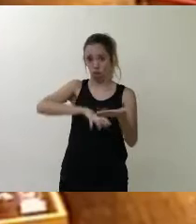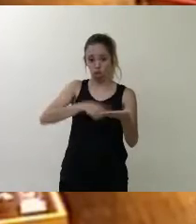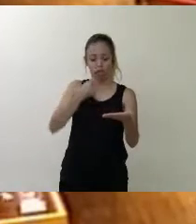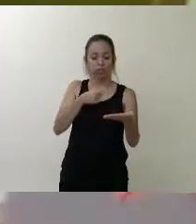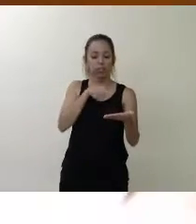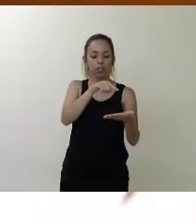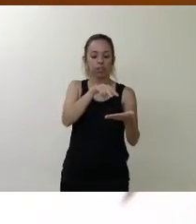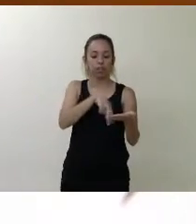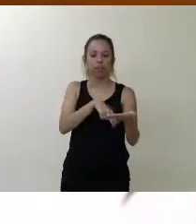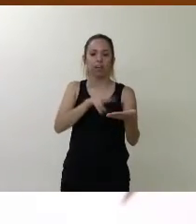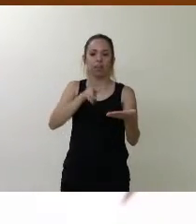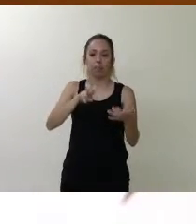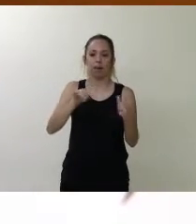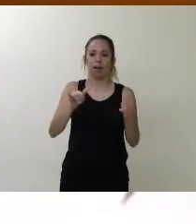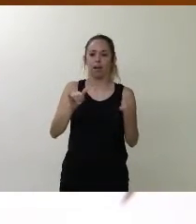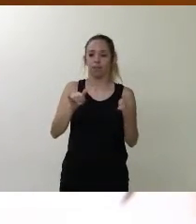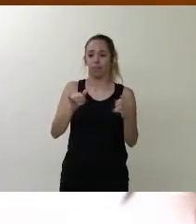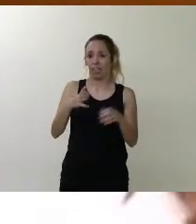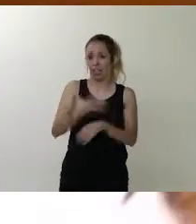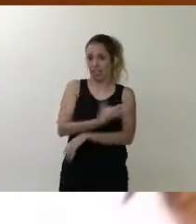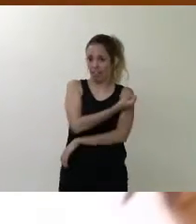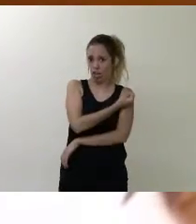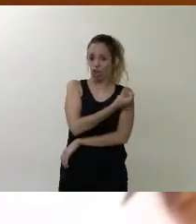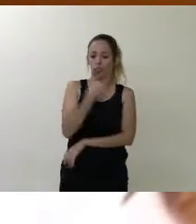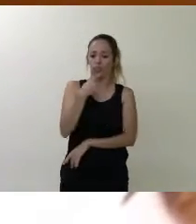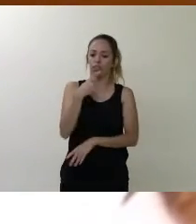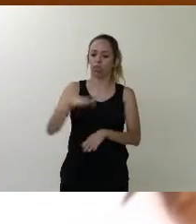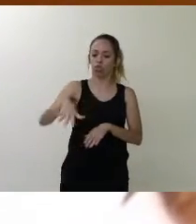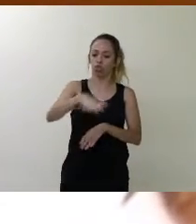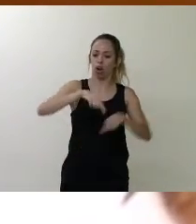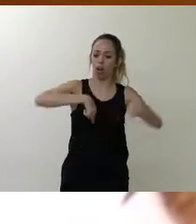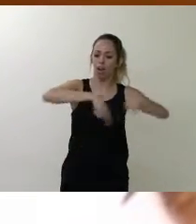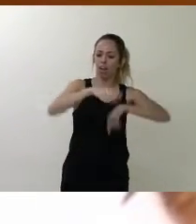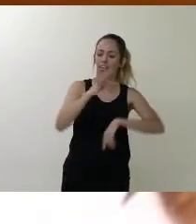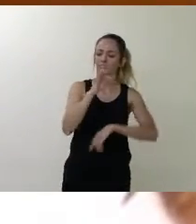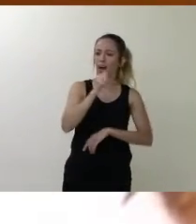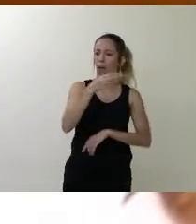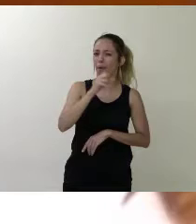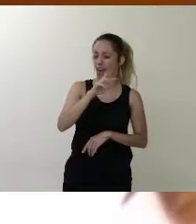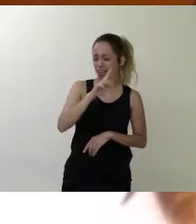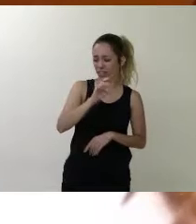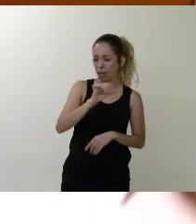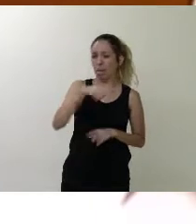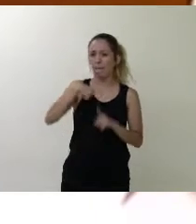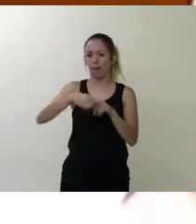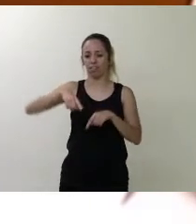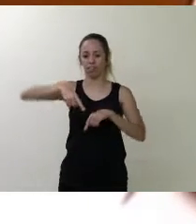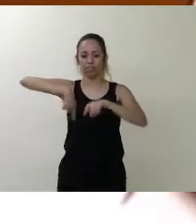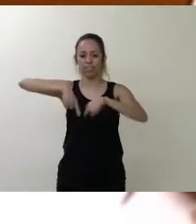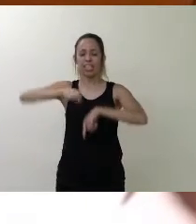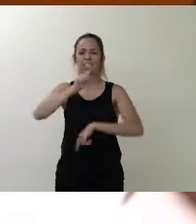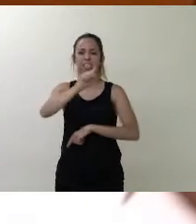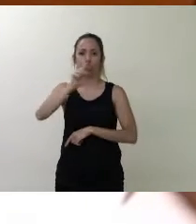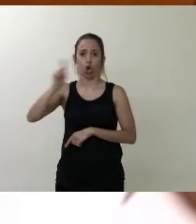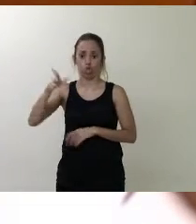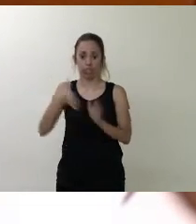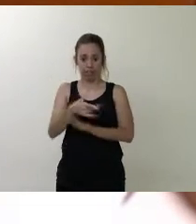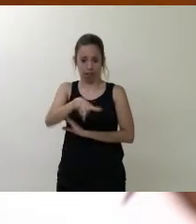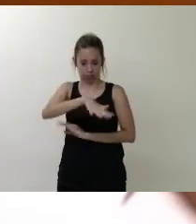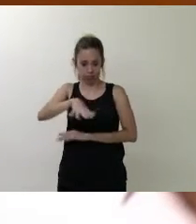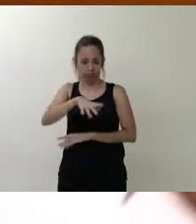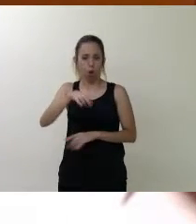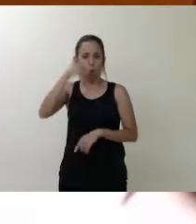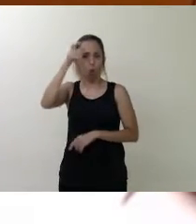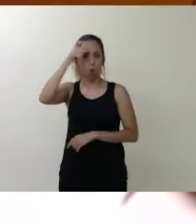proyecto de acondicionamiento de la travesía de Valle Tabares, de la TF 111, que se trata de una vía de carácter urbano en el que